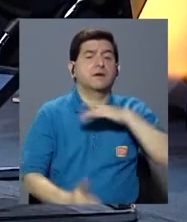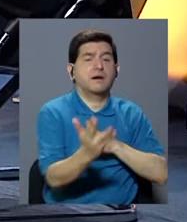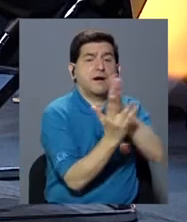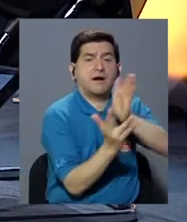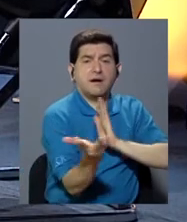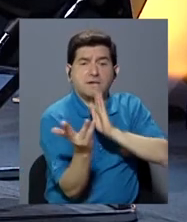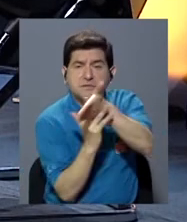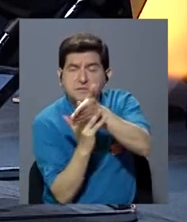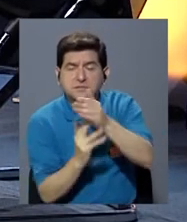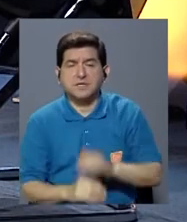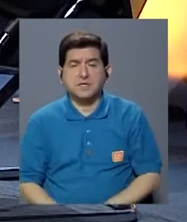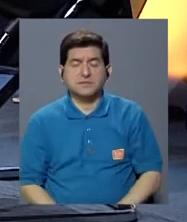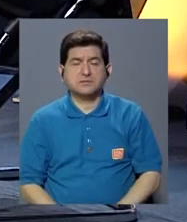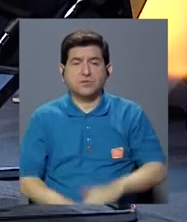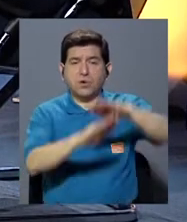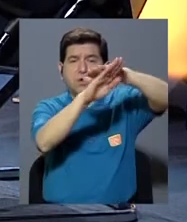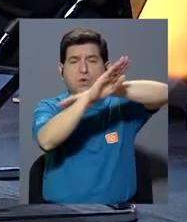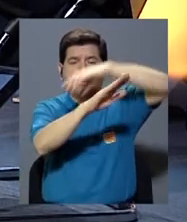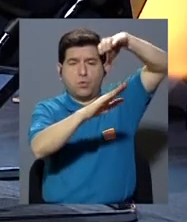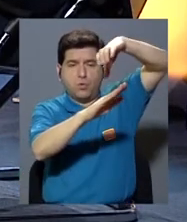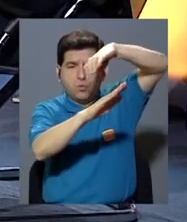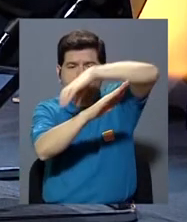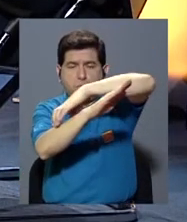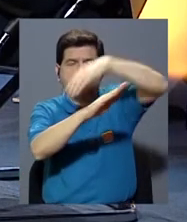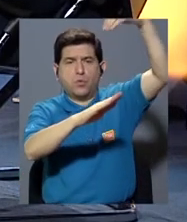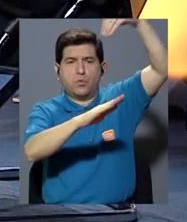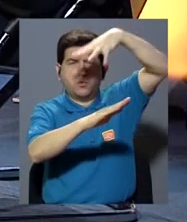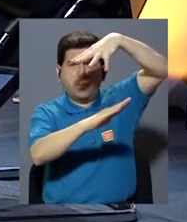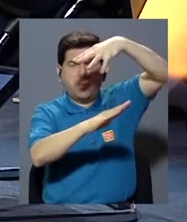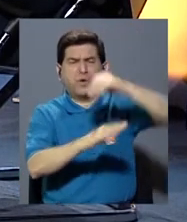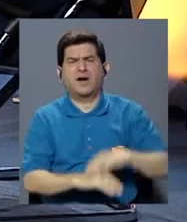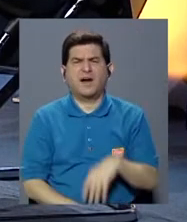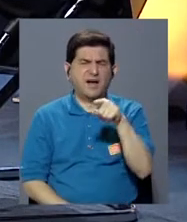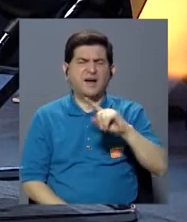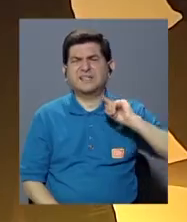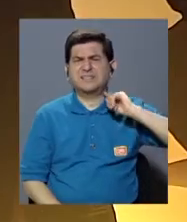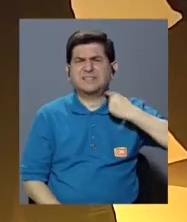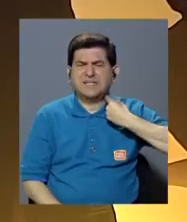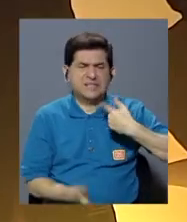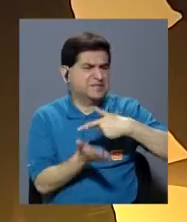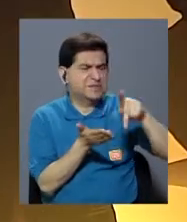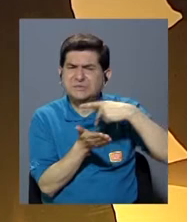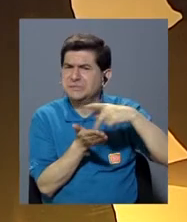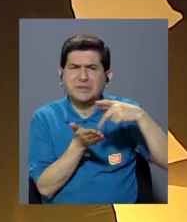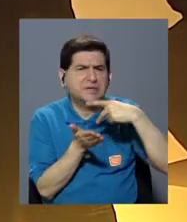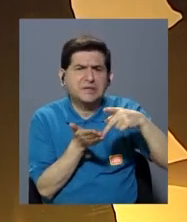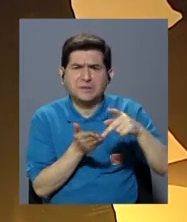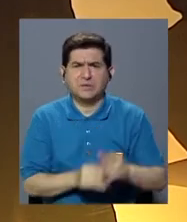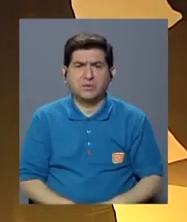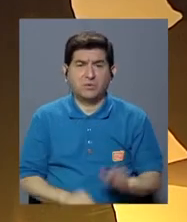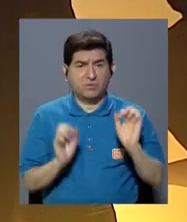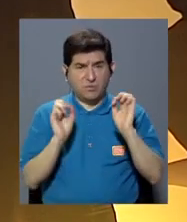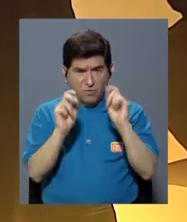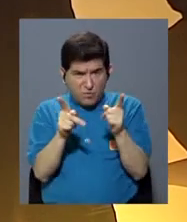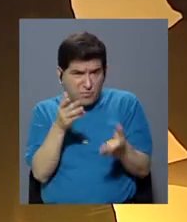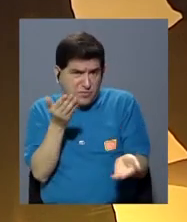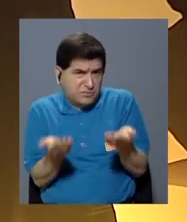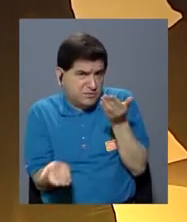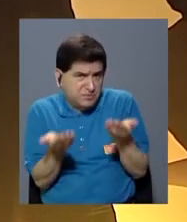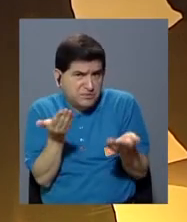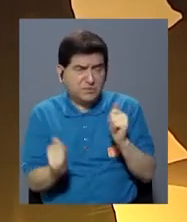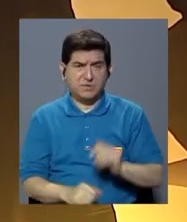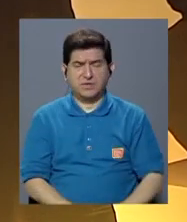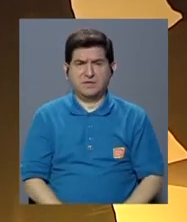tengamos acceso a los paneles solares, por ejemplo, hace que se encarezca nuestra factura. Entonces, esa